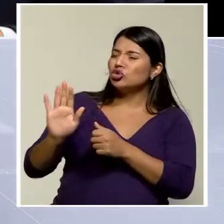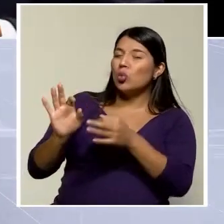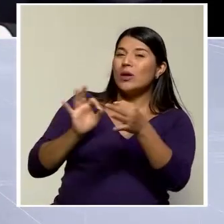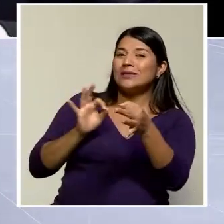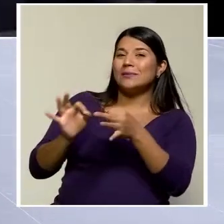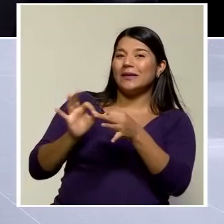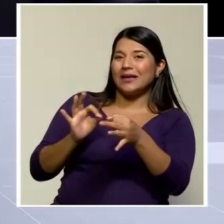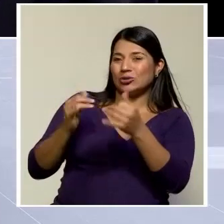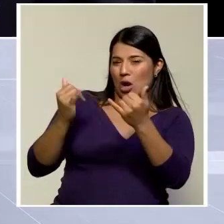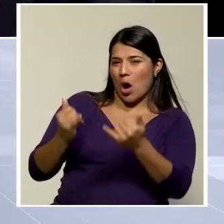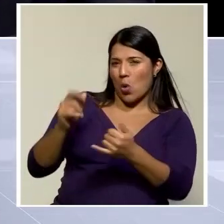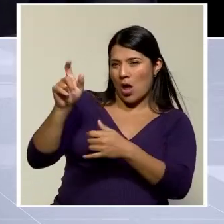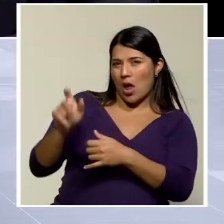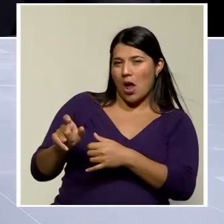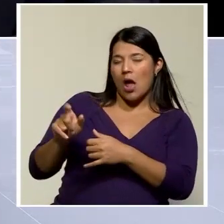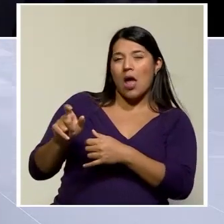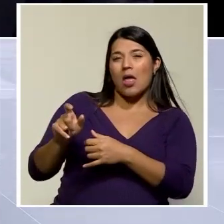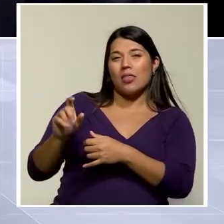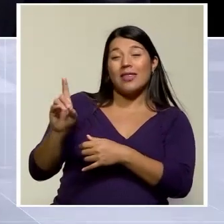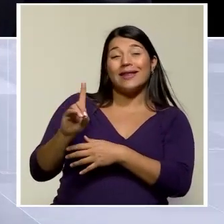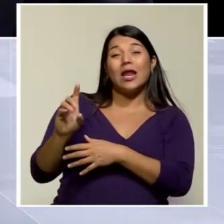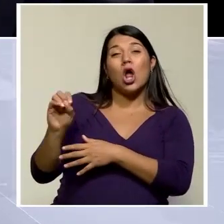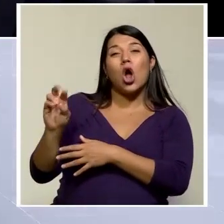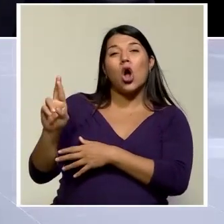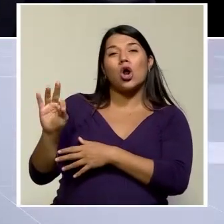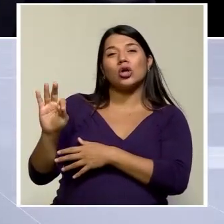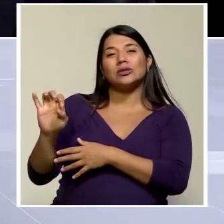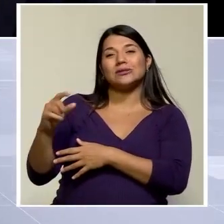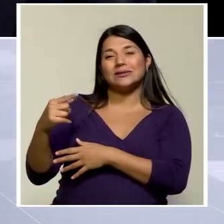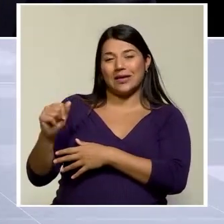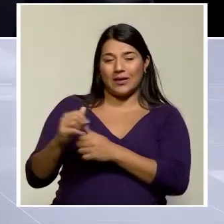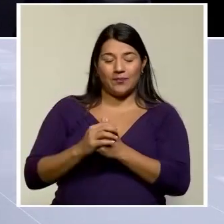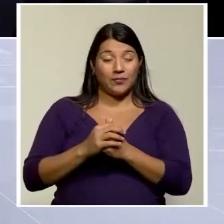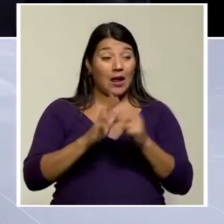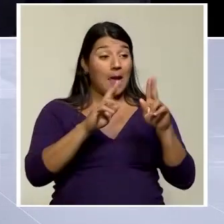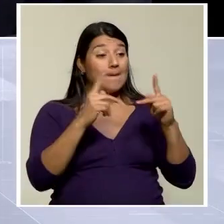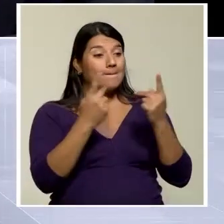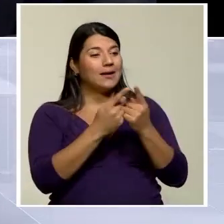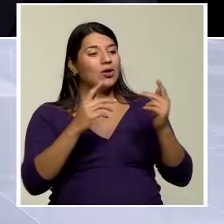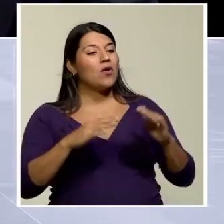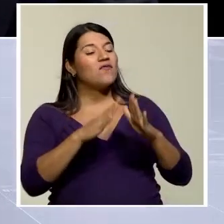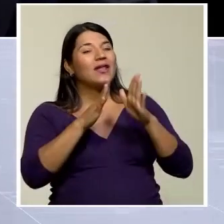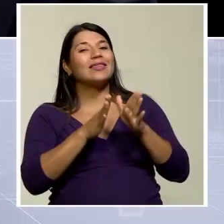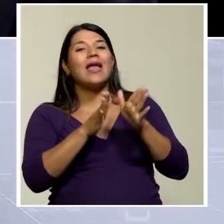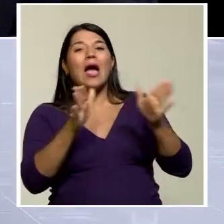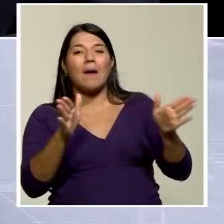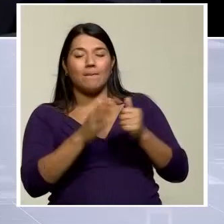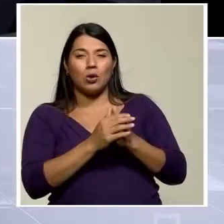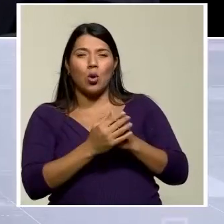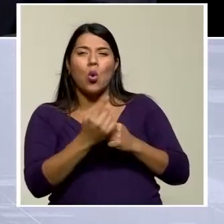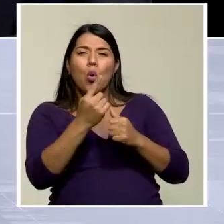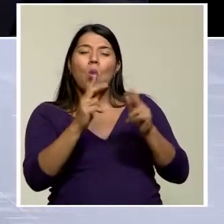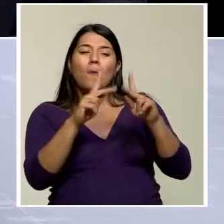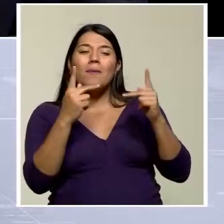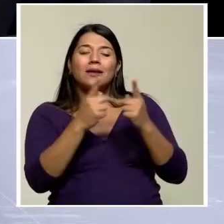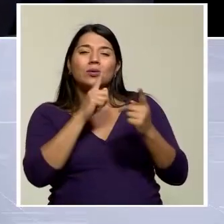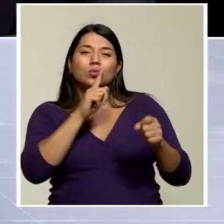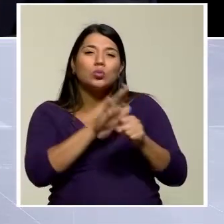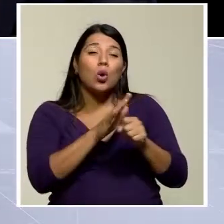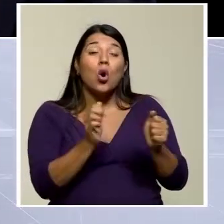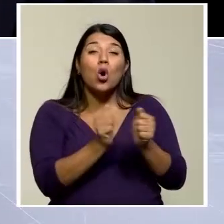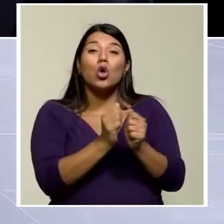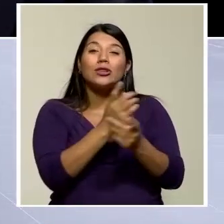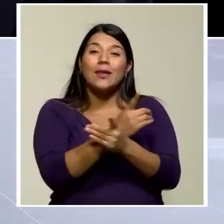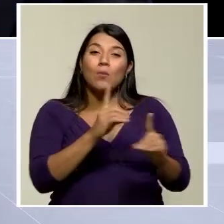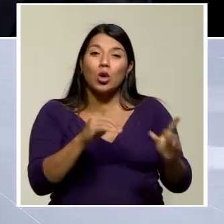hoy a Daniel Ortega? El Frente Amplio es un partido absolutamente comprometido con la democracia de este país. Es